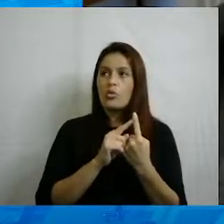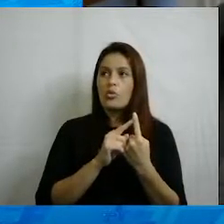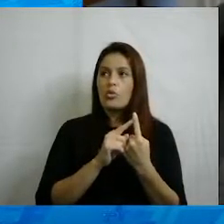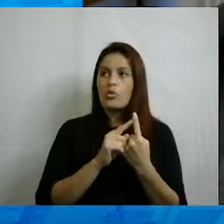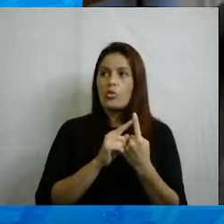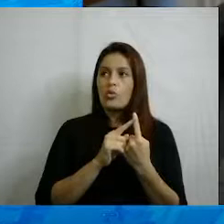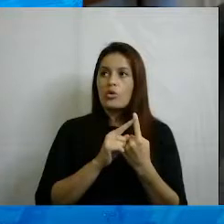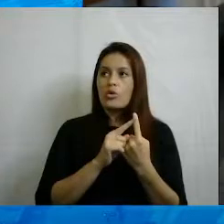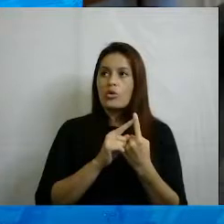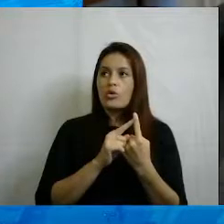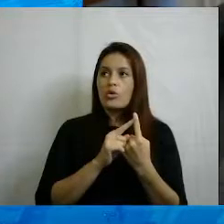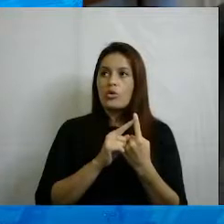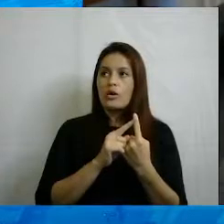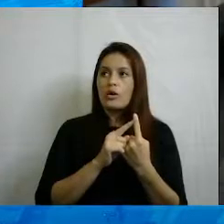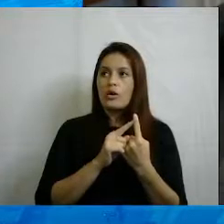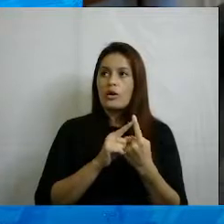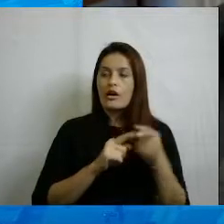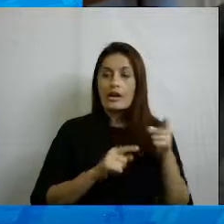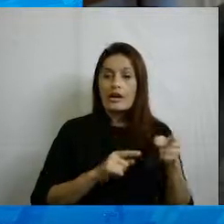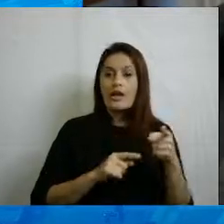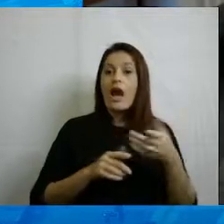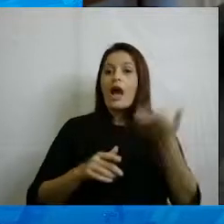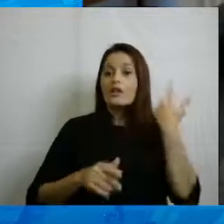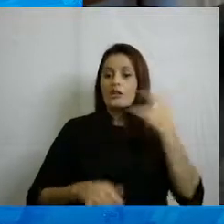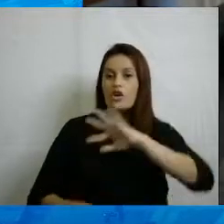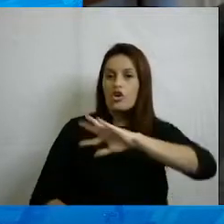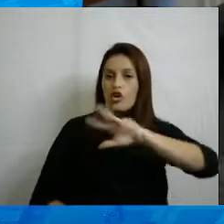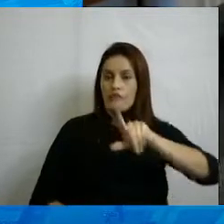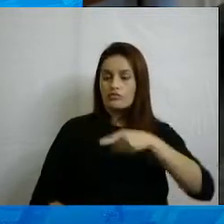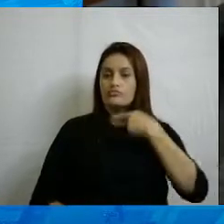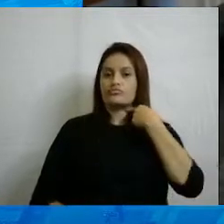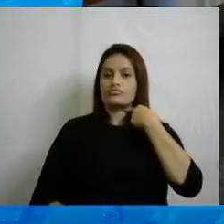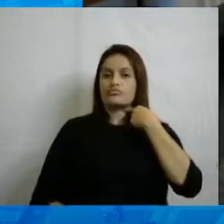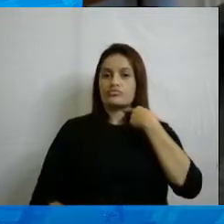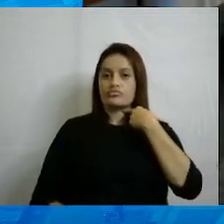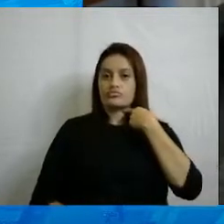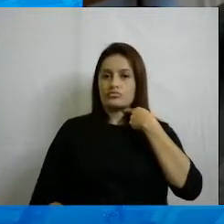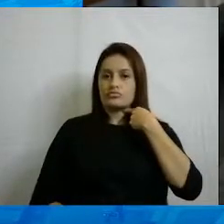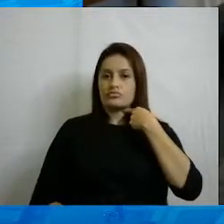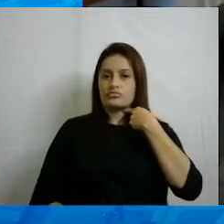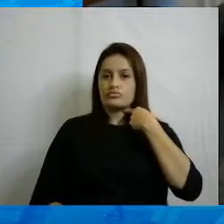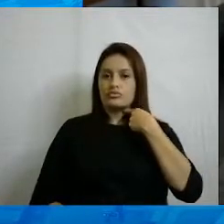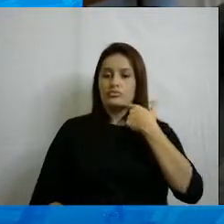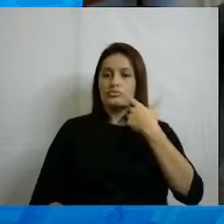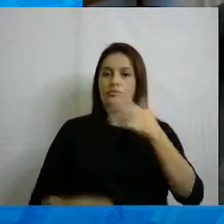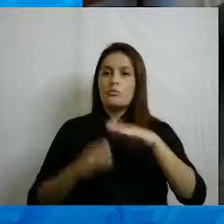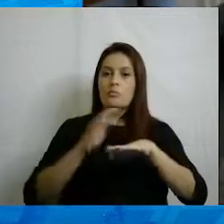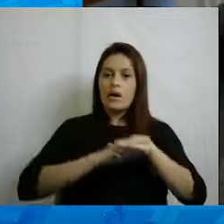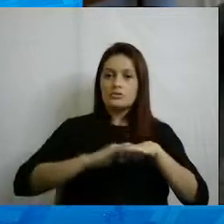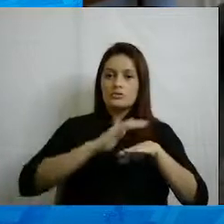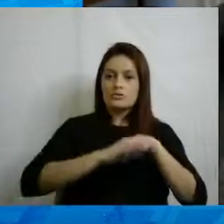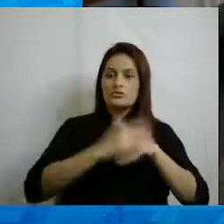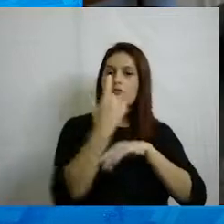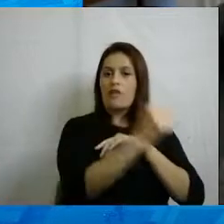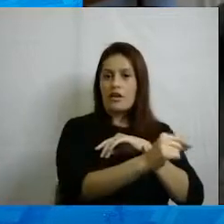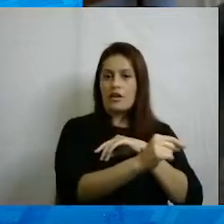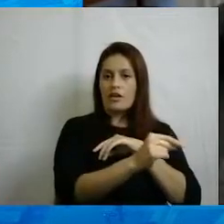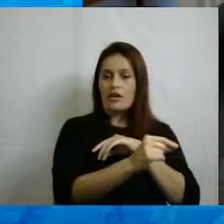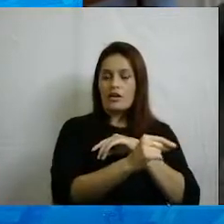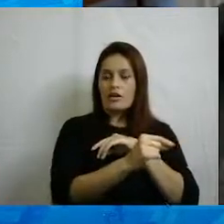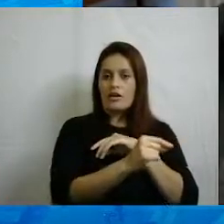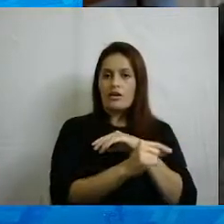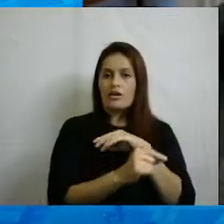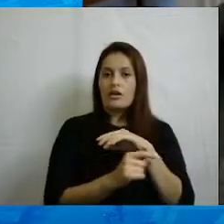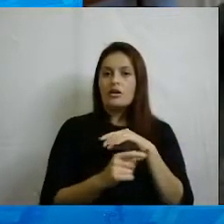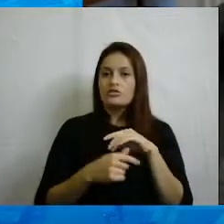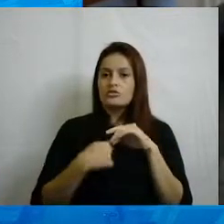existe. Esta persona hizo un delito en Manso y ella creía que yo no me iba a enterar de lo que hizo y para dónde se escondió. Entonces, como